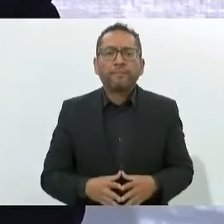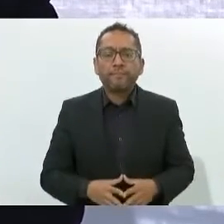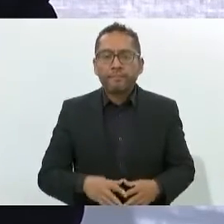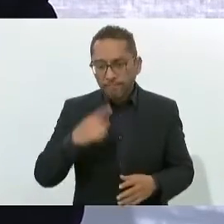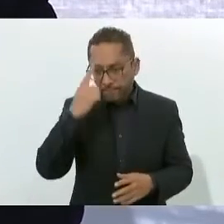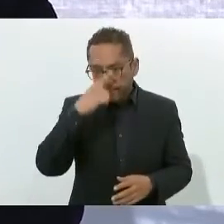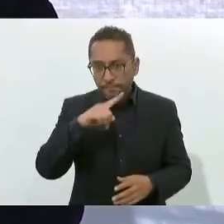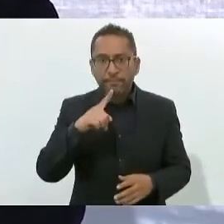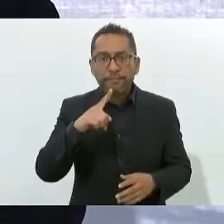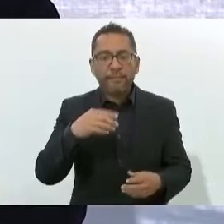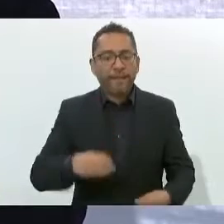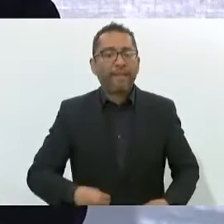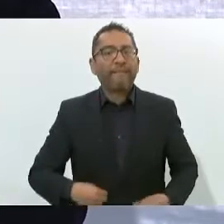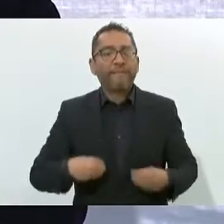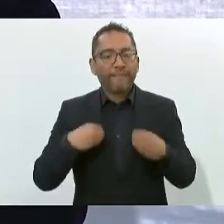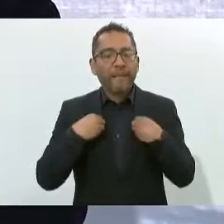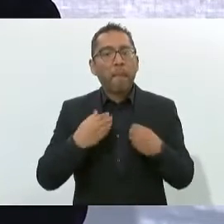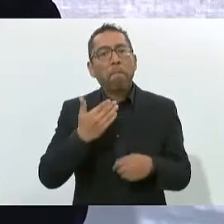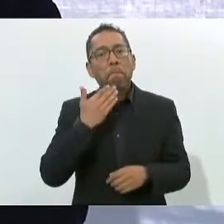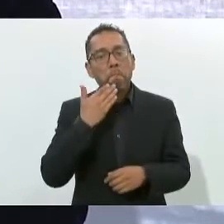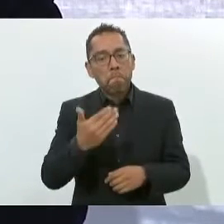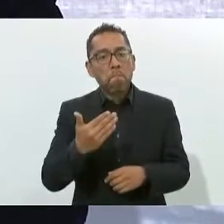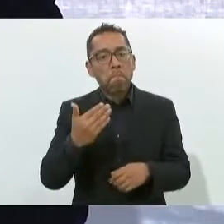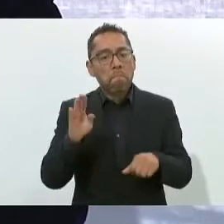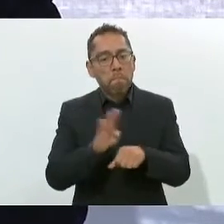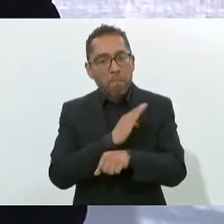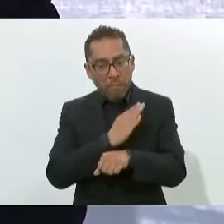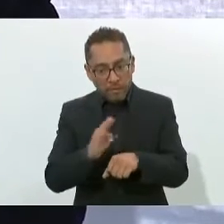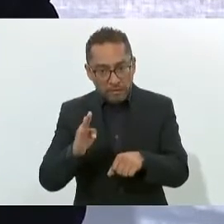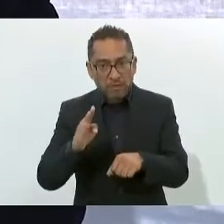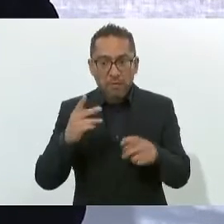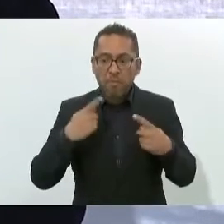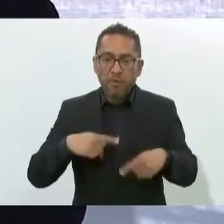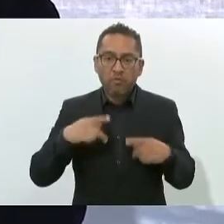bienestar en beneficio de nuestro pueblo.